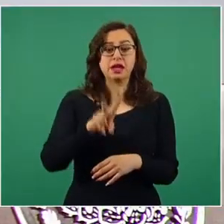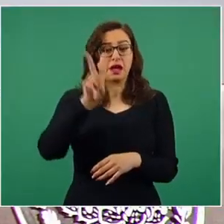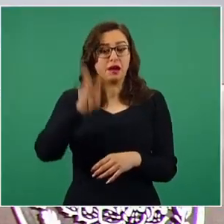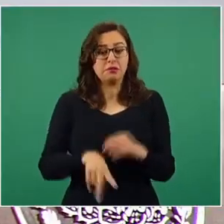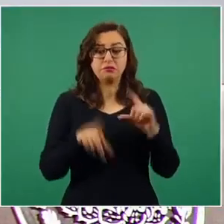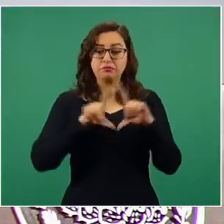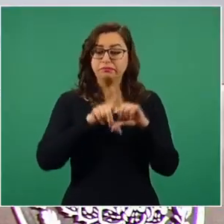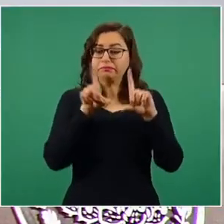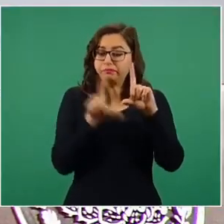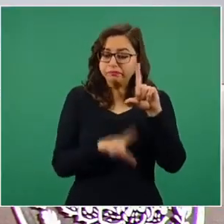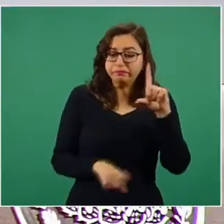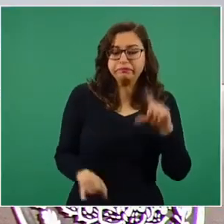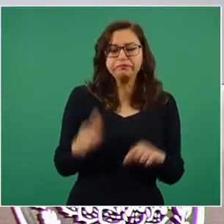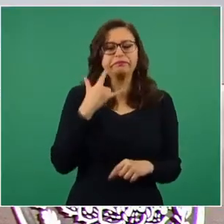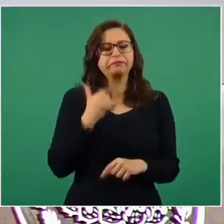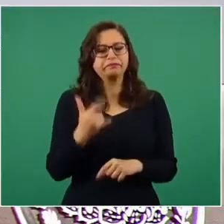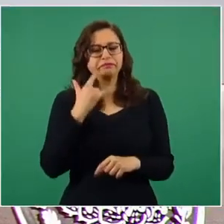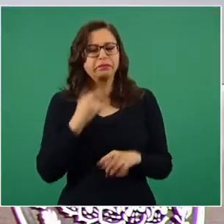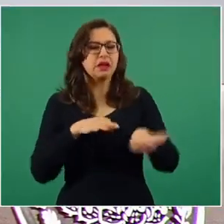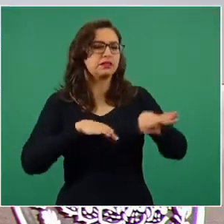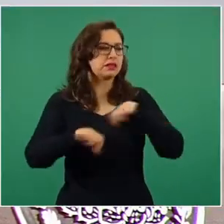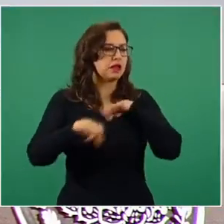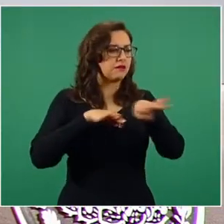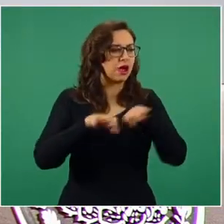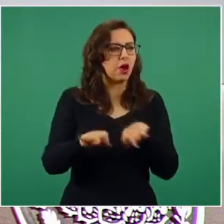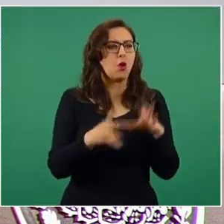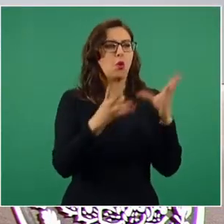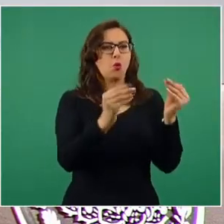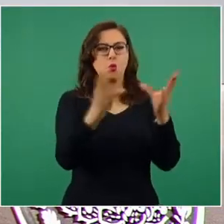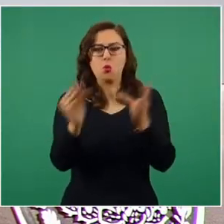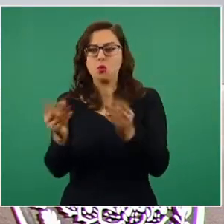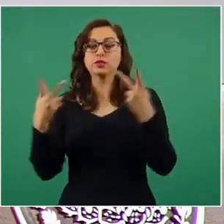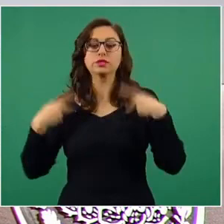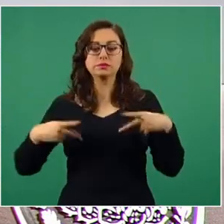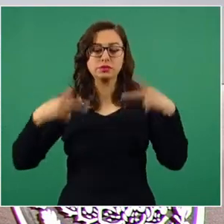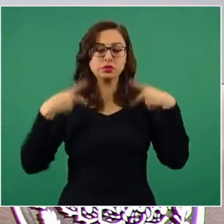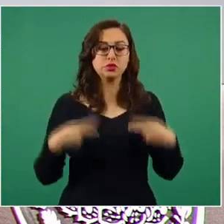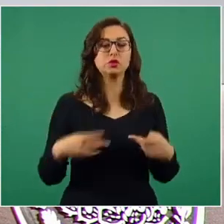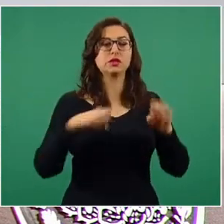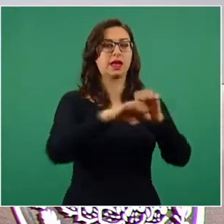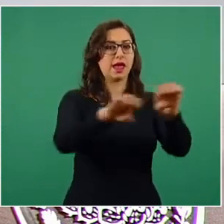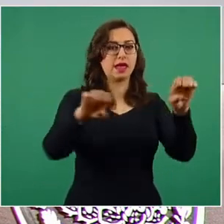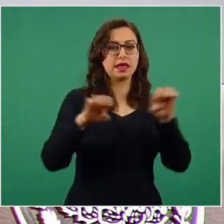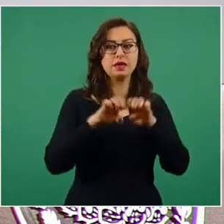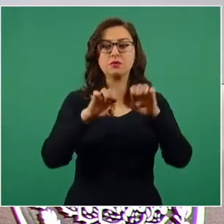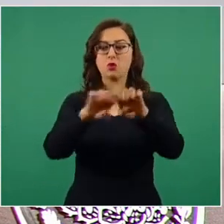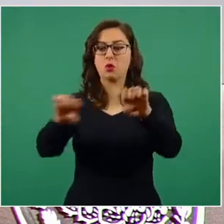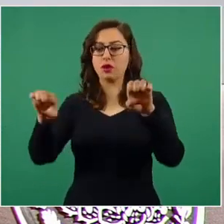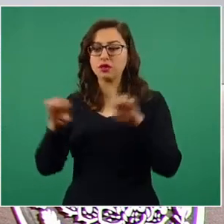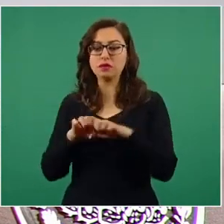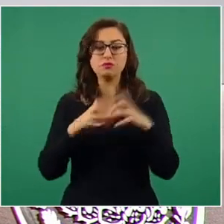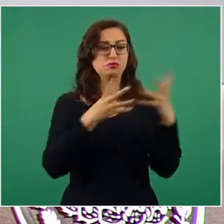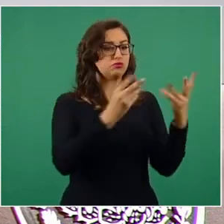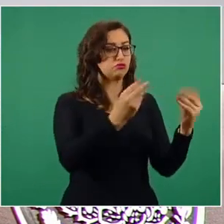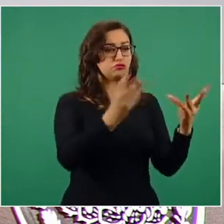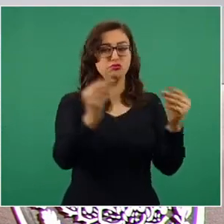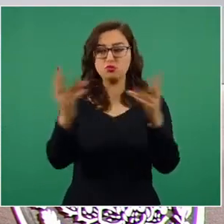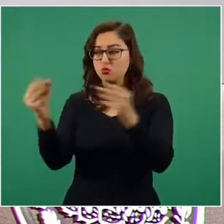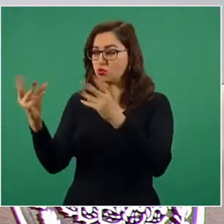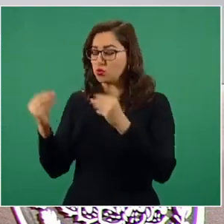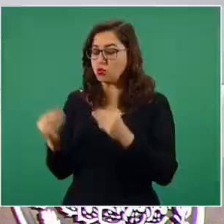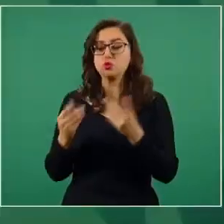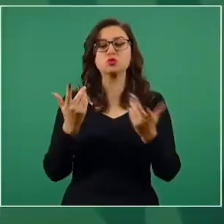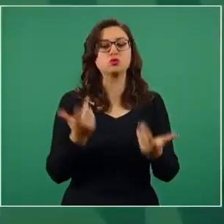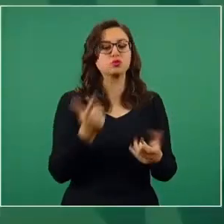el país, con muchas personas, muchos equipos y de manera focalizada en las zonas en donde